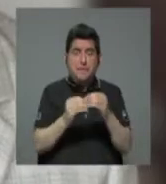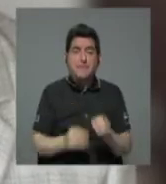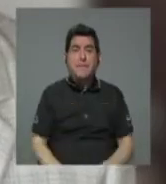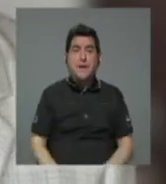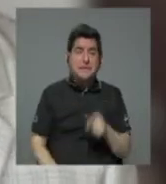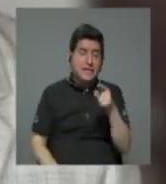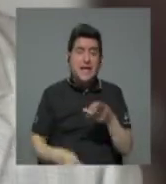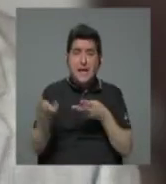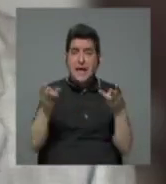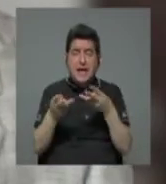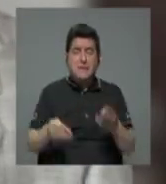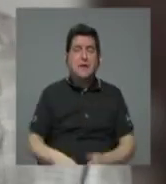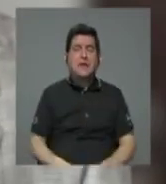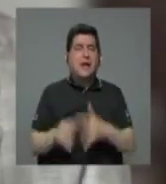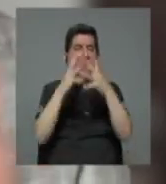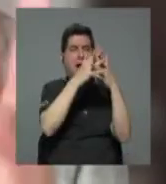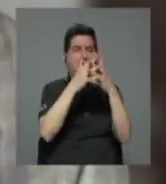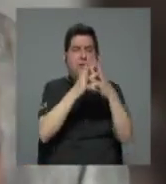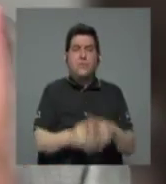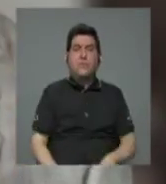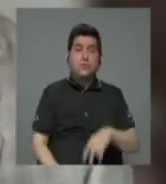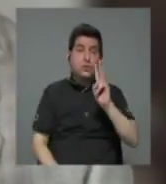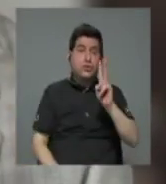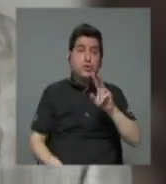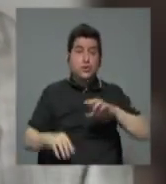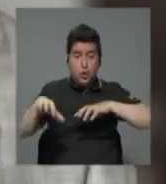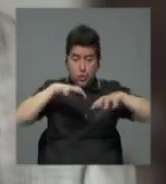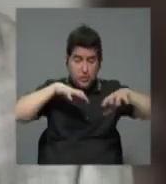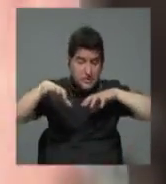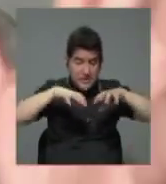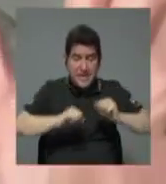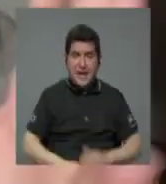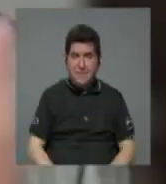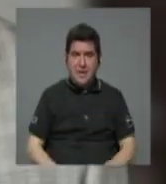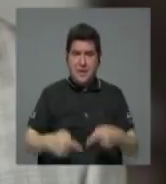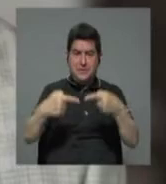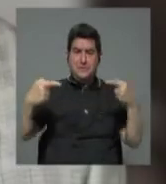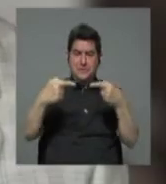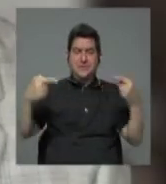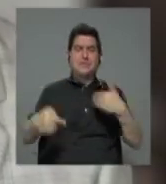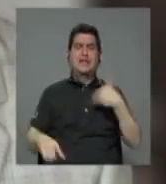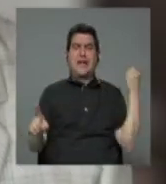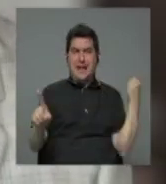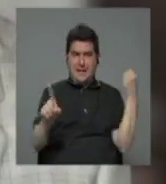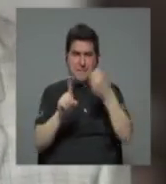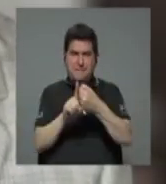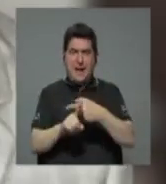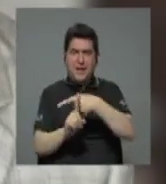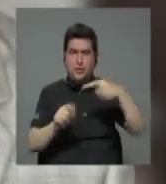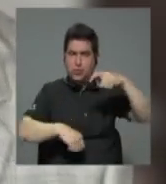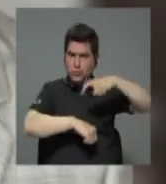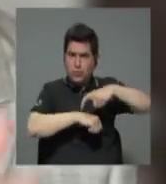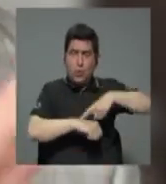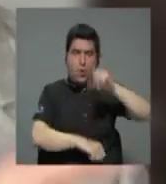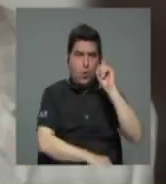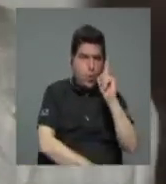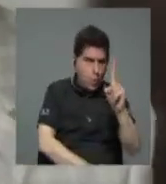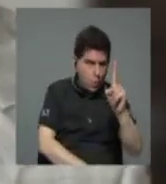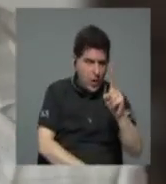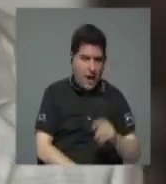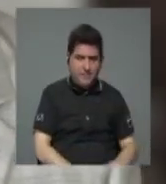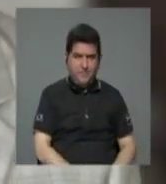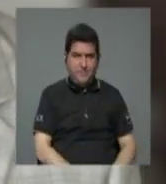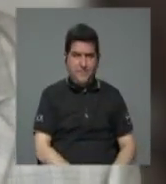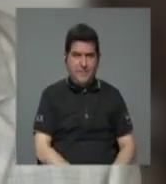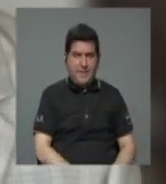Estados Unidos. Entonces estamos enfrentados a 2 dinámicas en las cuales van a tener impacto en el mediano plazo. Una dinámica, especialmente